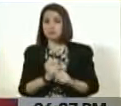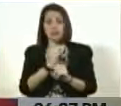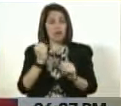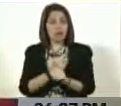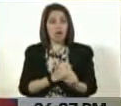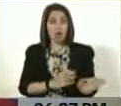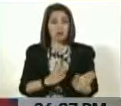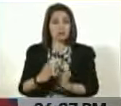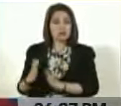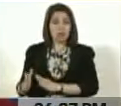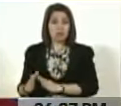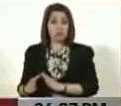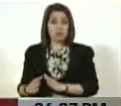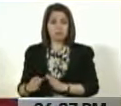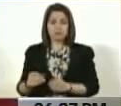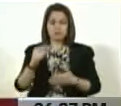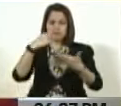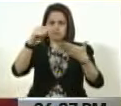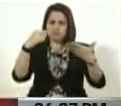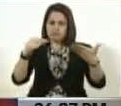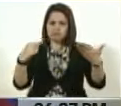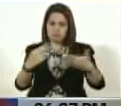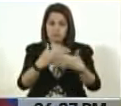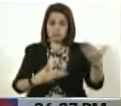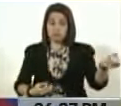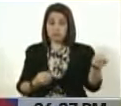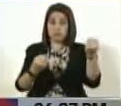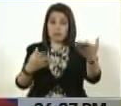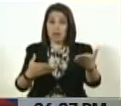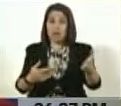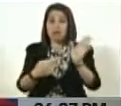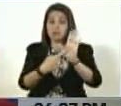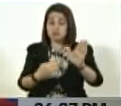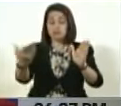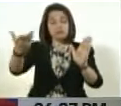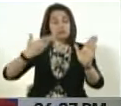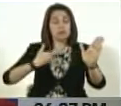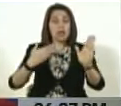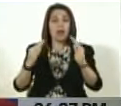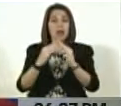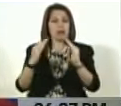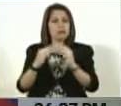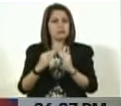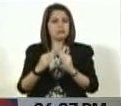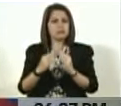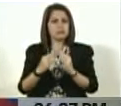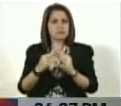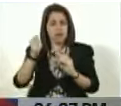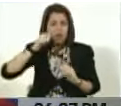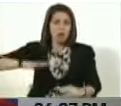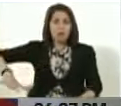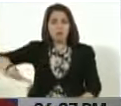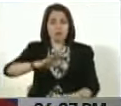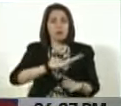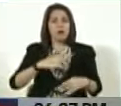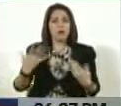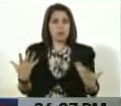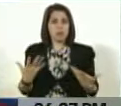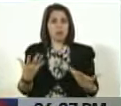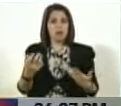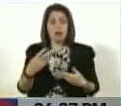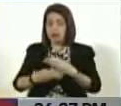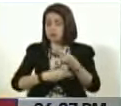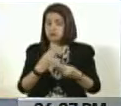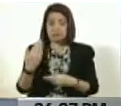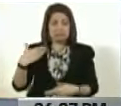organizado, ¿verdad?, con su censo, y que les pueda llegar el pan al pueblo. Porque es lo que se está esperando, llegar el pan al pueblo, porque no se estaba haciendo